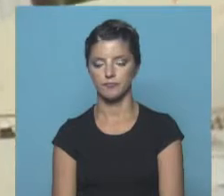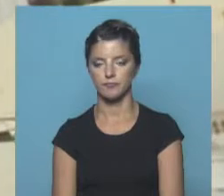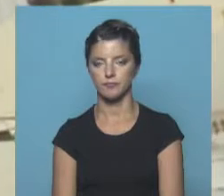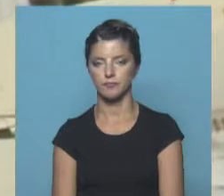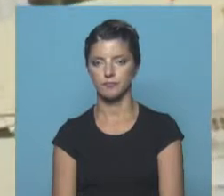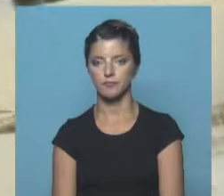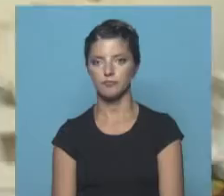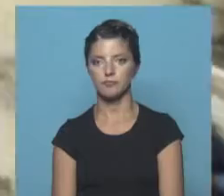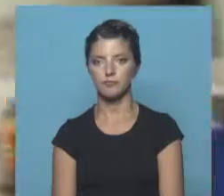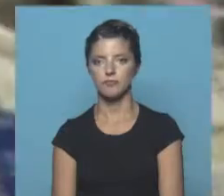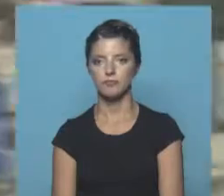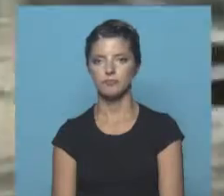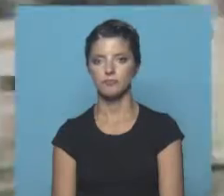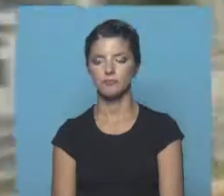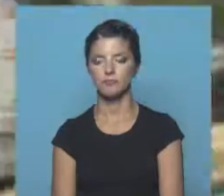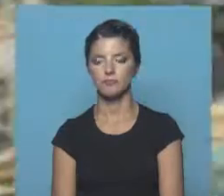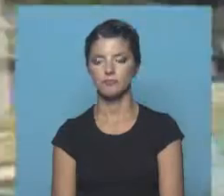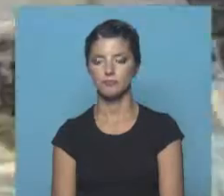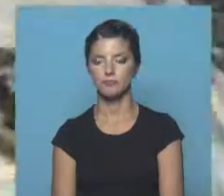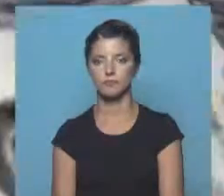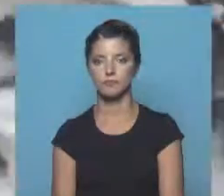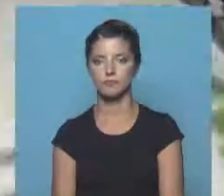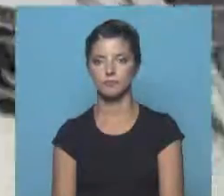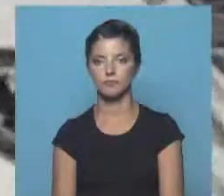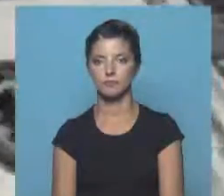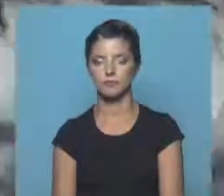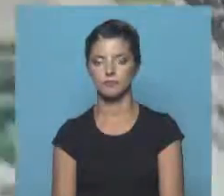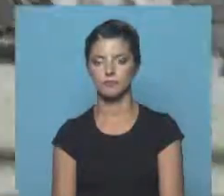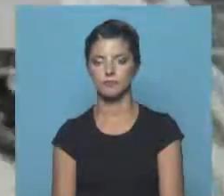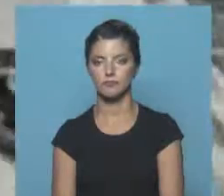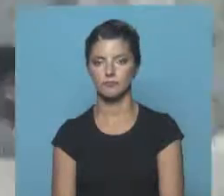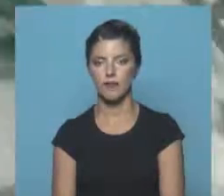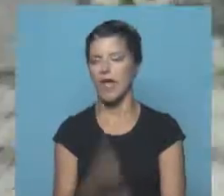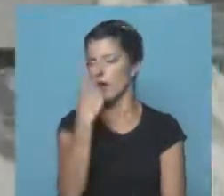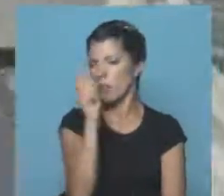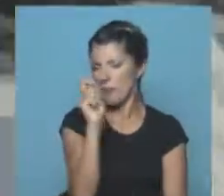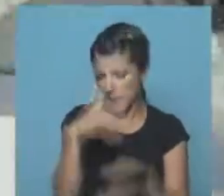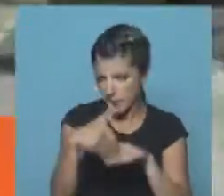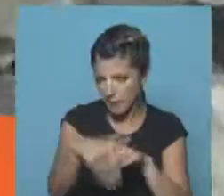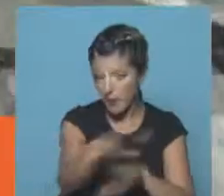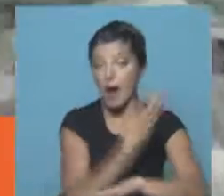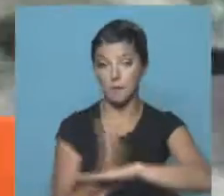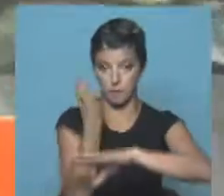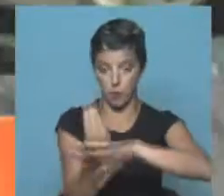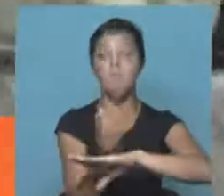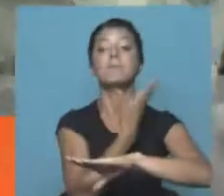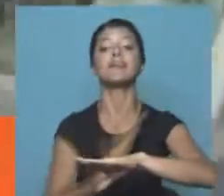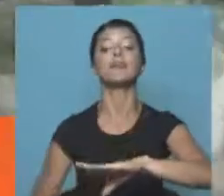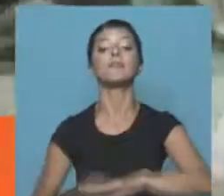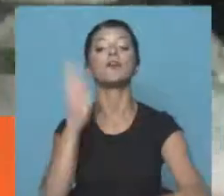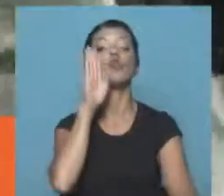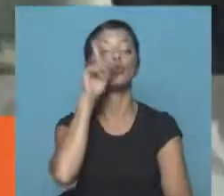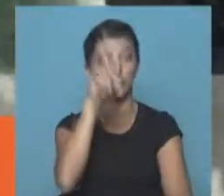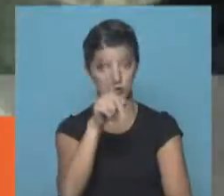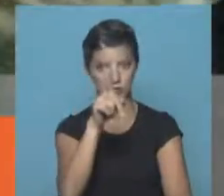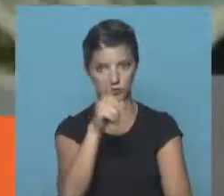for President of the United States. A poco más de un mes de asumir como presidente de los Estados Unidos,